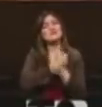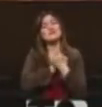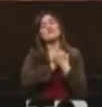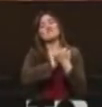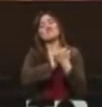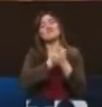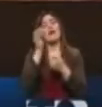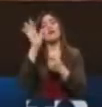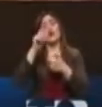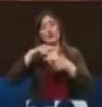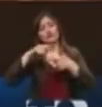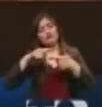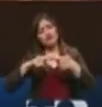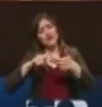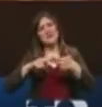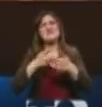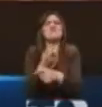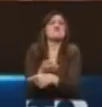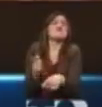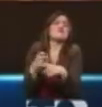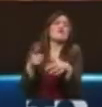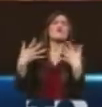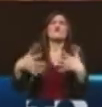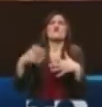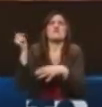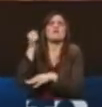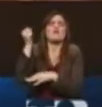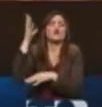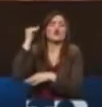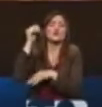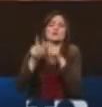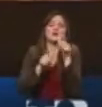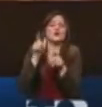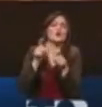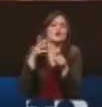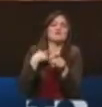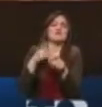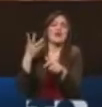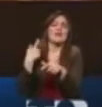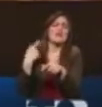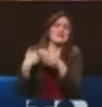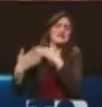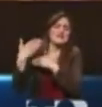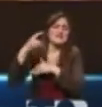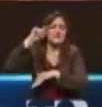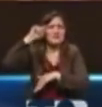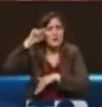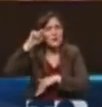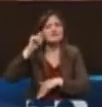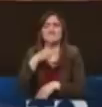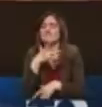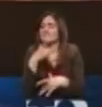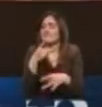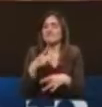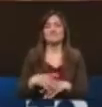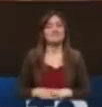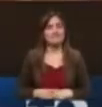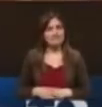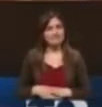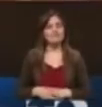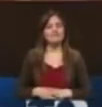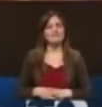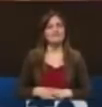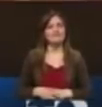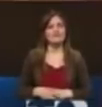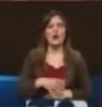La Comparsita, todos esos grandes tangos que trascendieron a través del tiempo. Y bueno, eso es lo que conforma este repertorio.